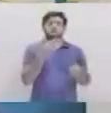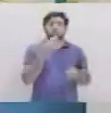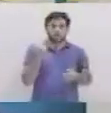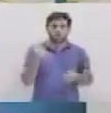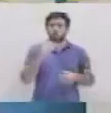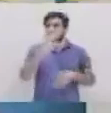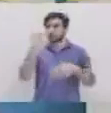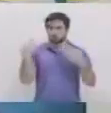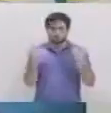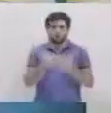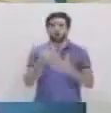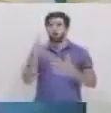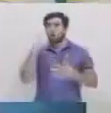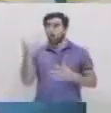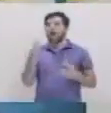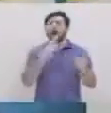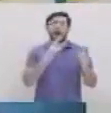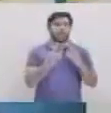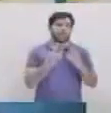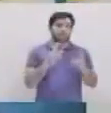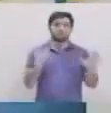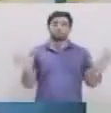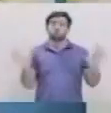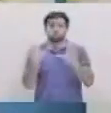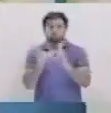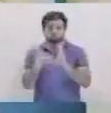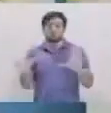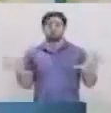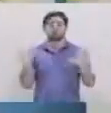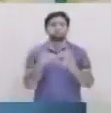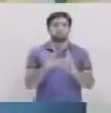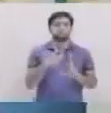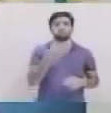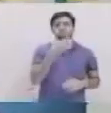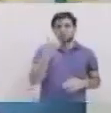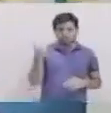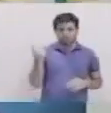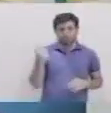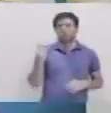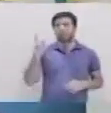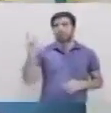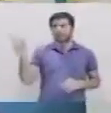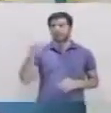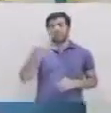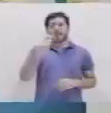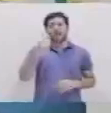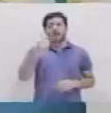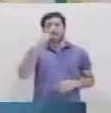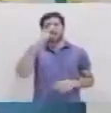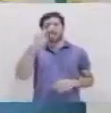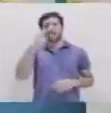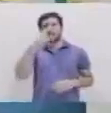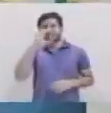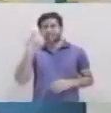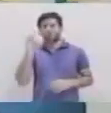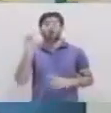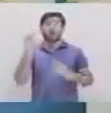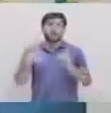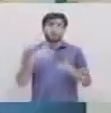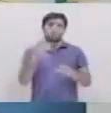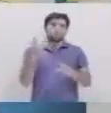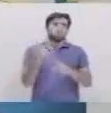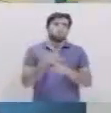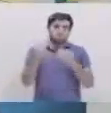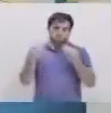y de esta manera podemos relacionar hipotenusa, sus catetos, y a veces esos catetos tienen nombres propios.